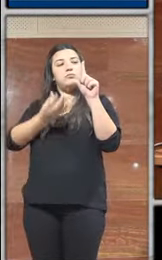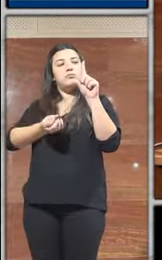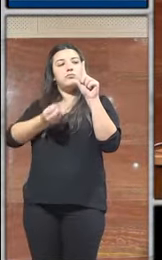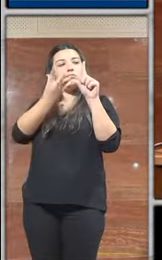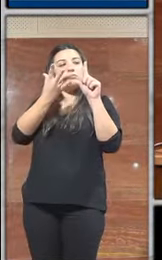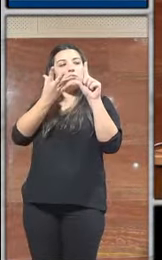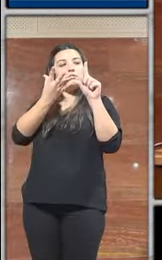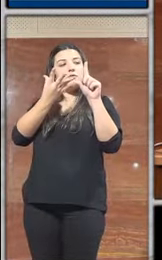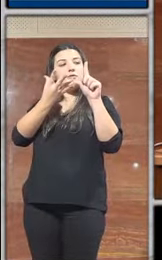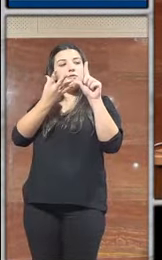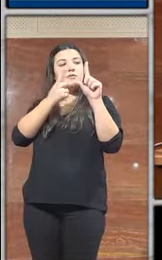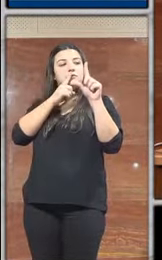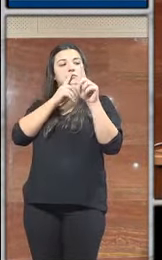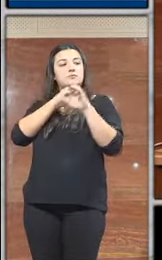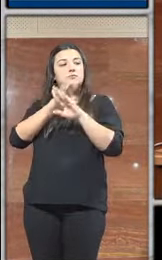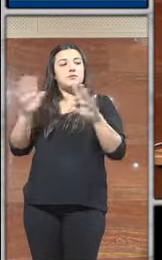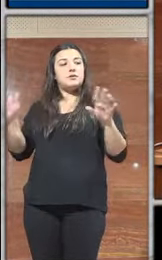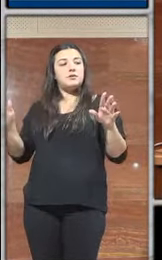y me callo